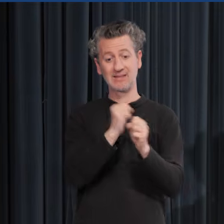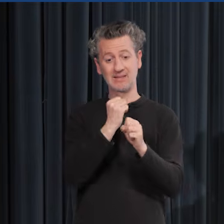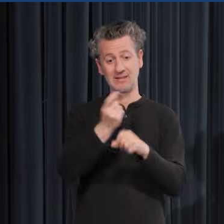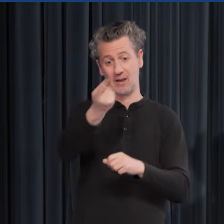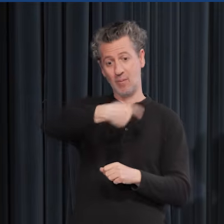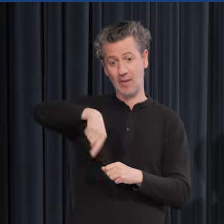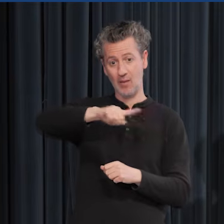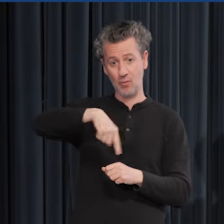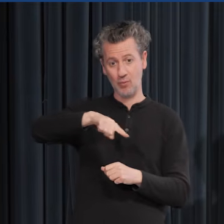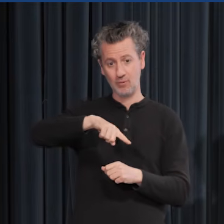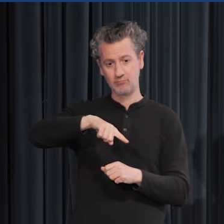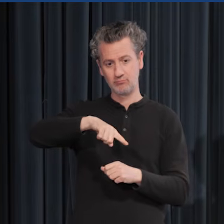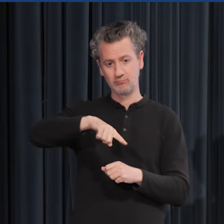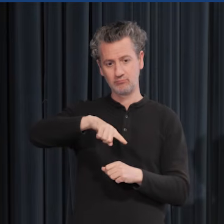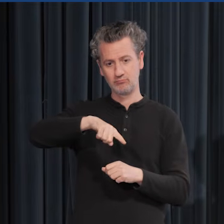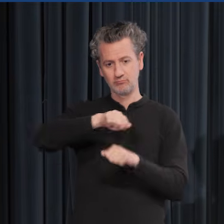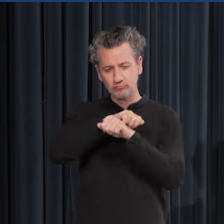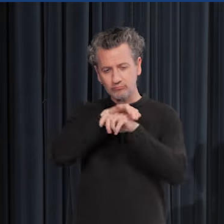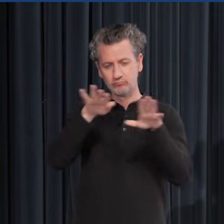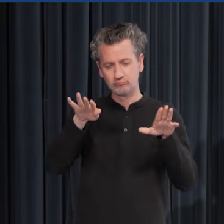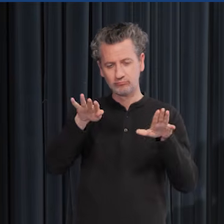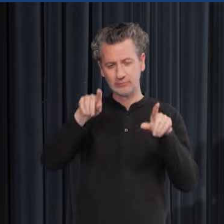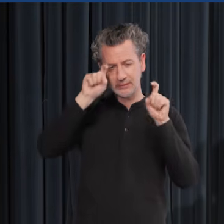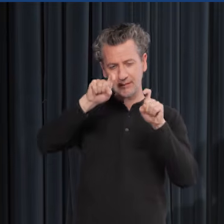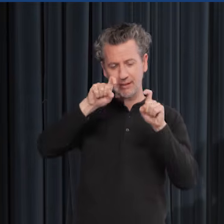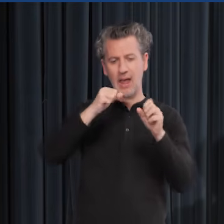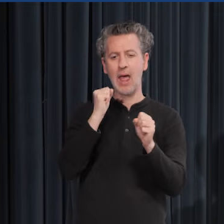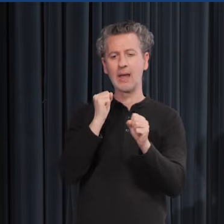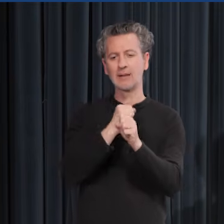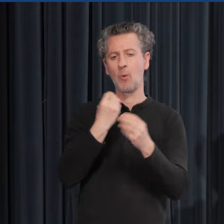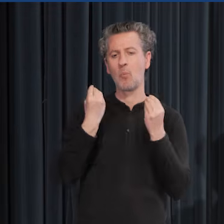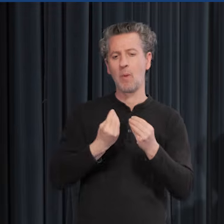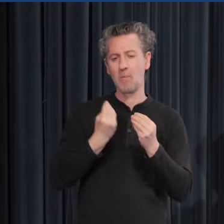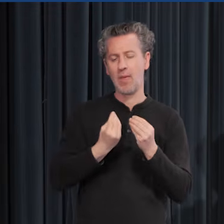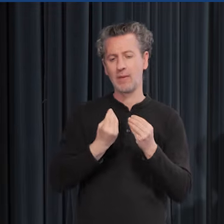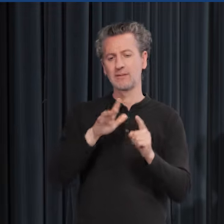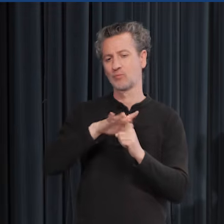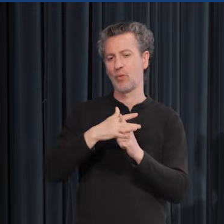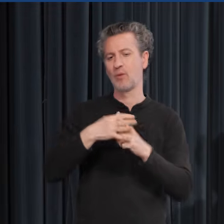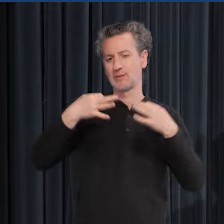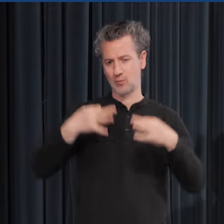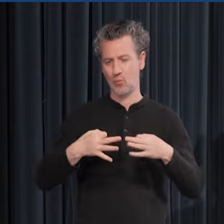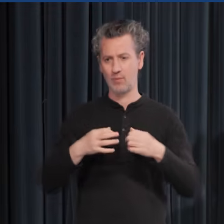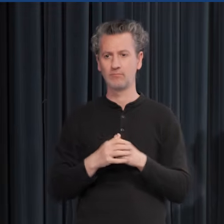esos operarios, el cómo hacer su trabajo en condiciones